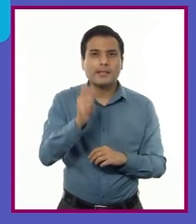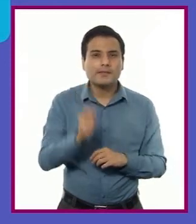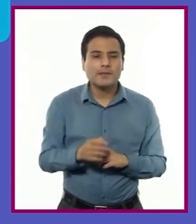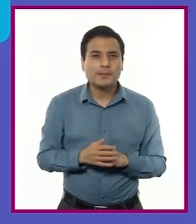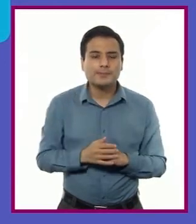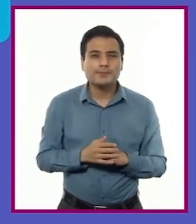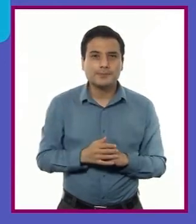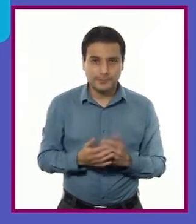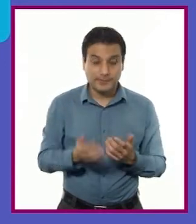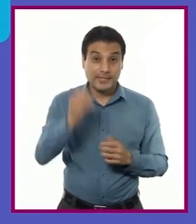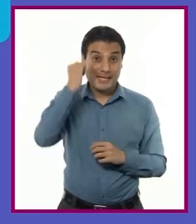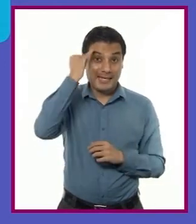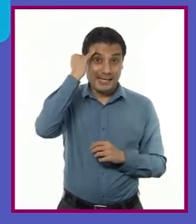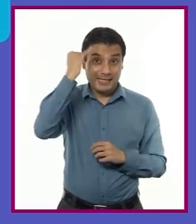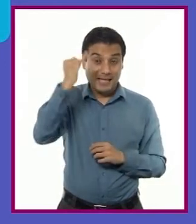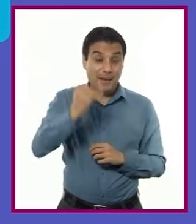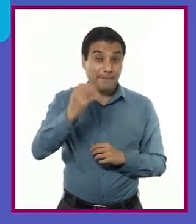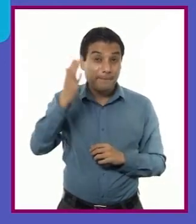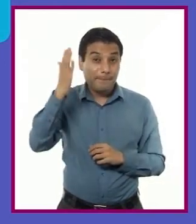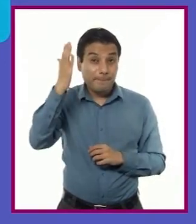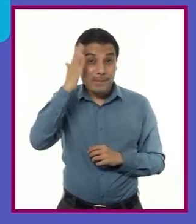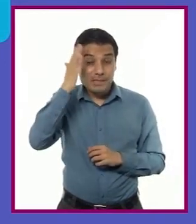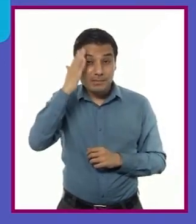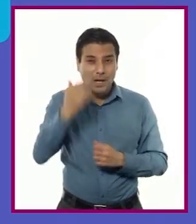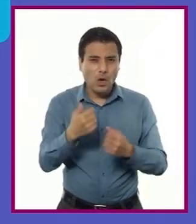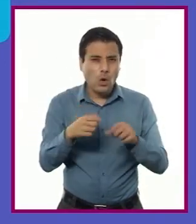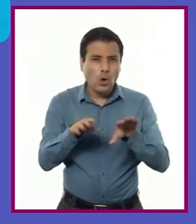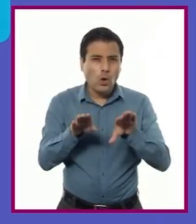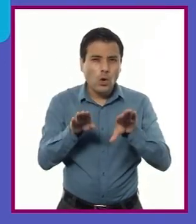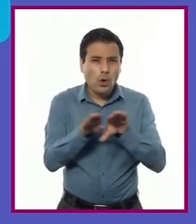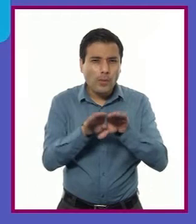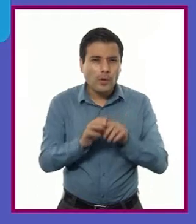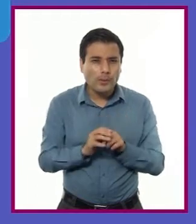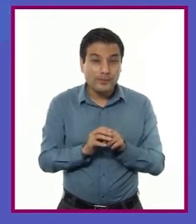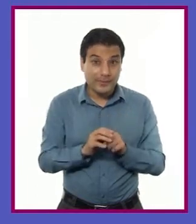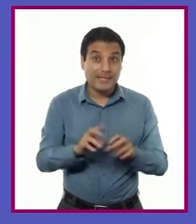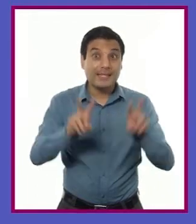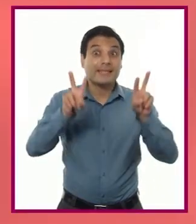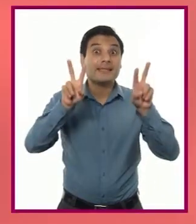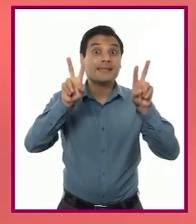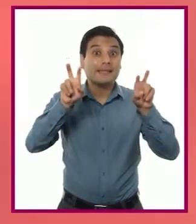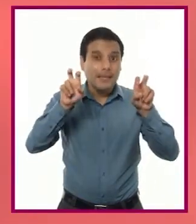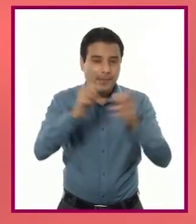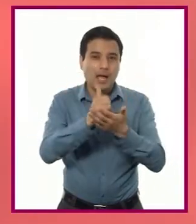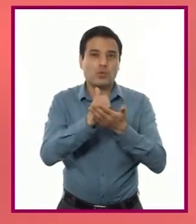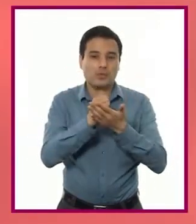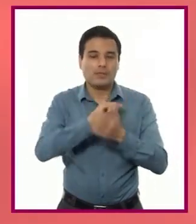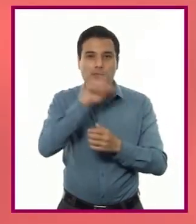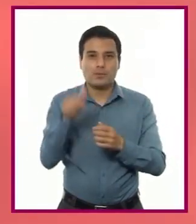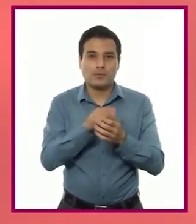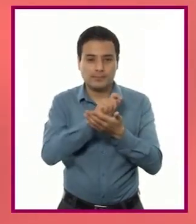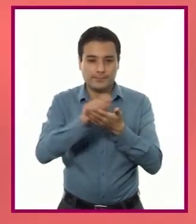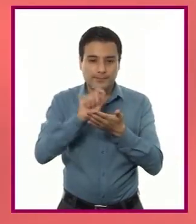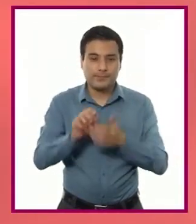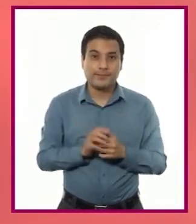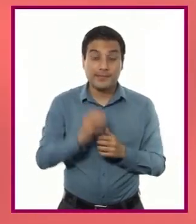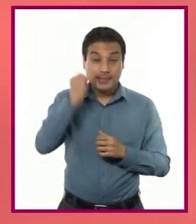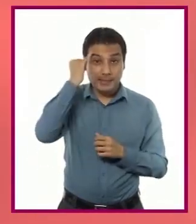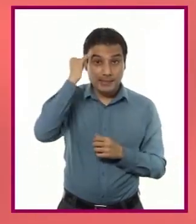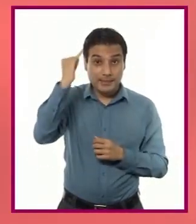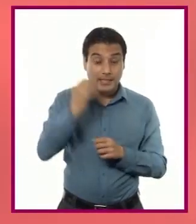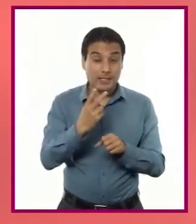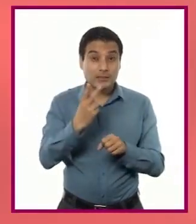o generar la idea principal a partir de lo que menciona el tema. Las ideas secundarias se encargan